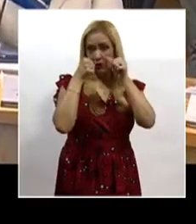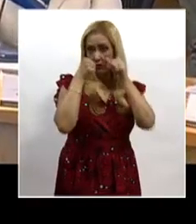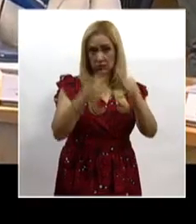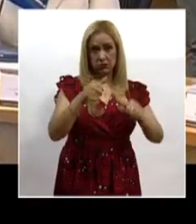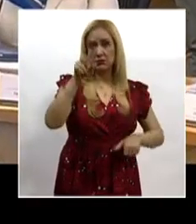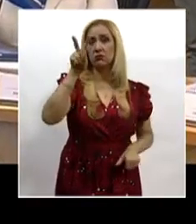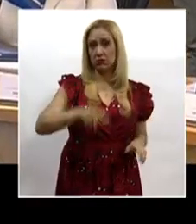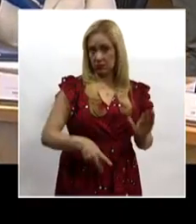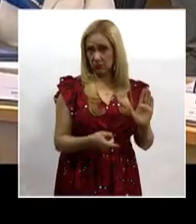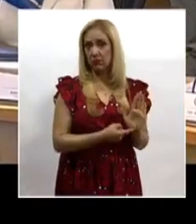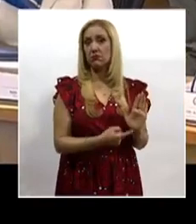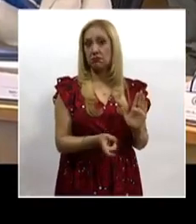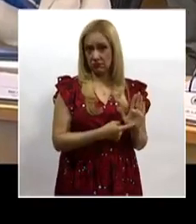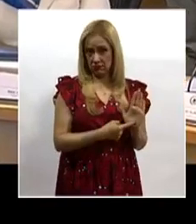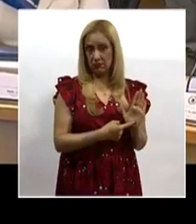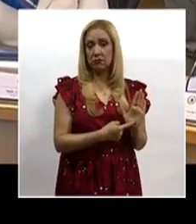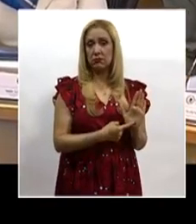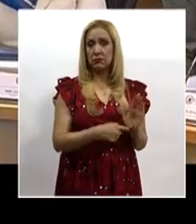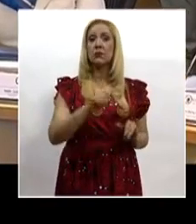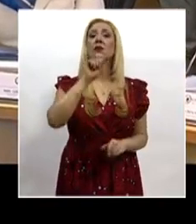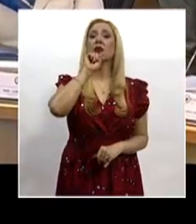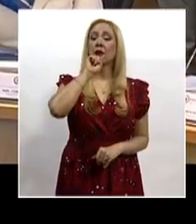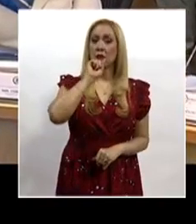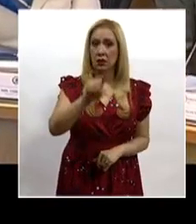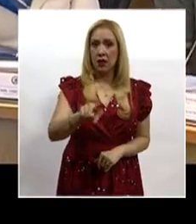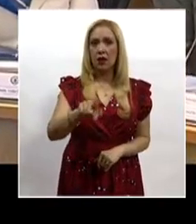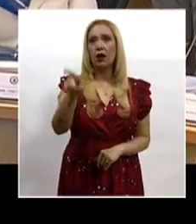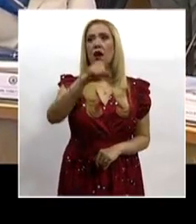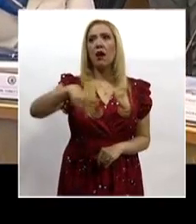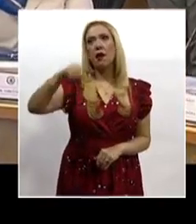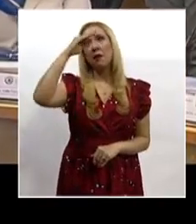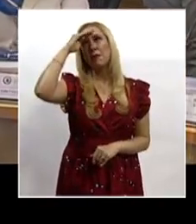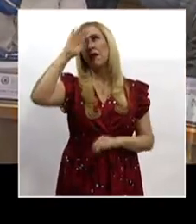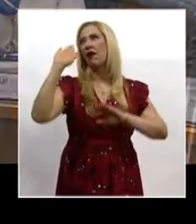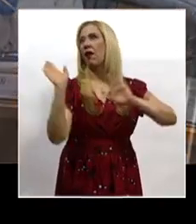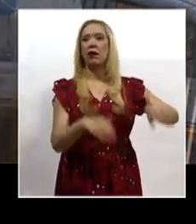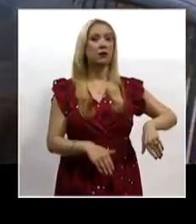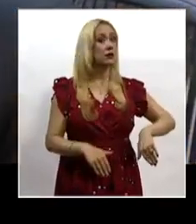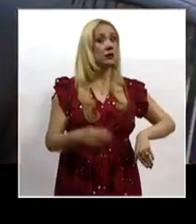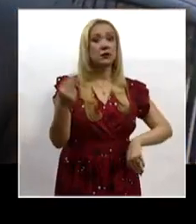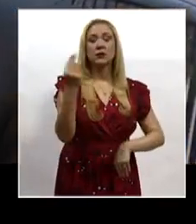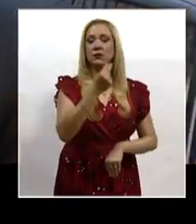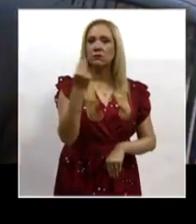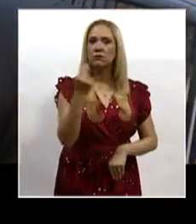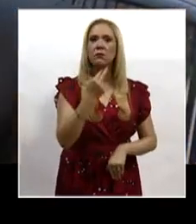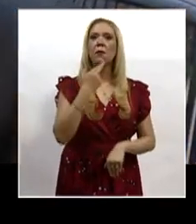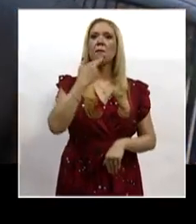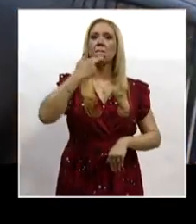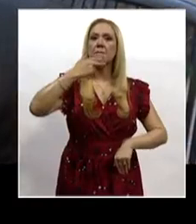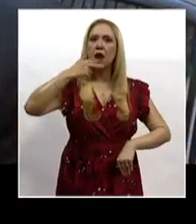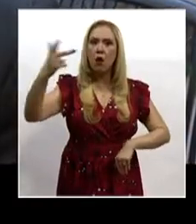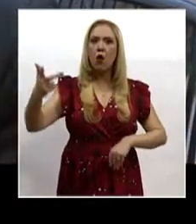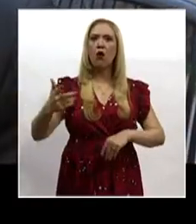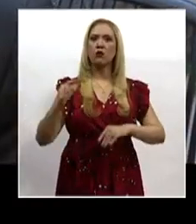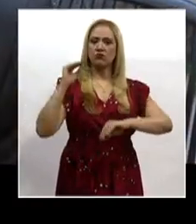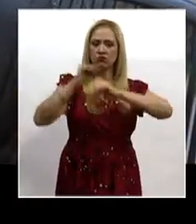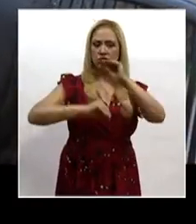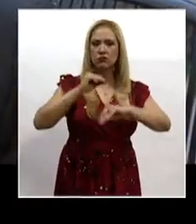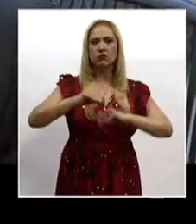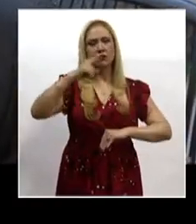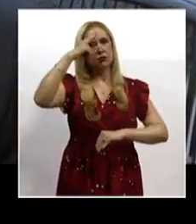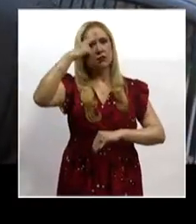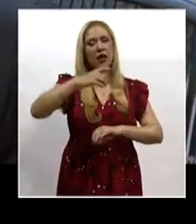humildemente, también no olvidar el mejoramiento y el fortalecimiento de la